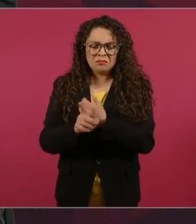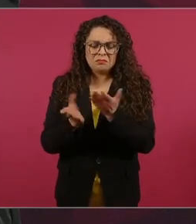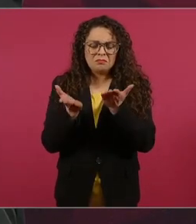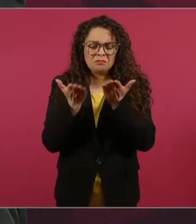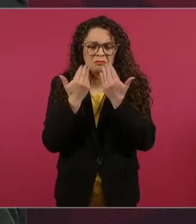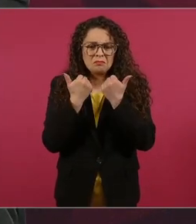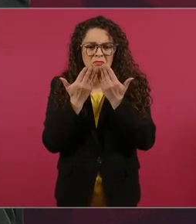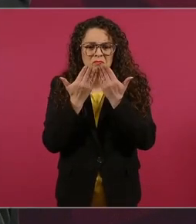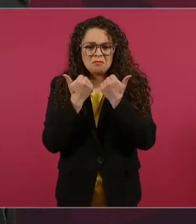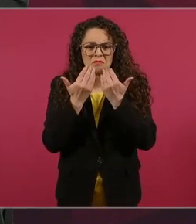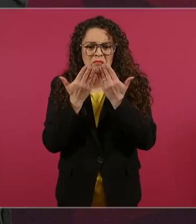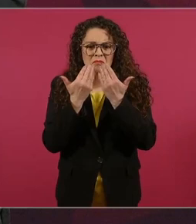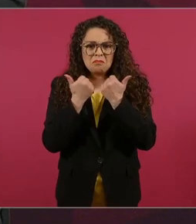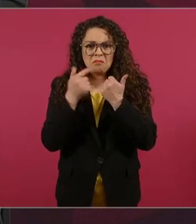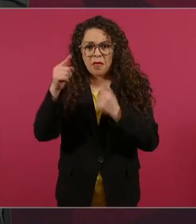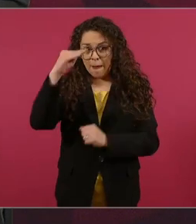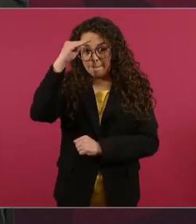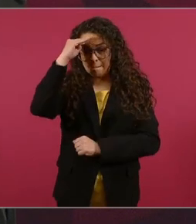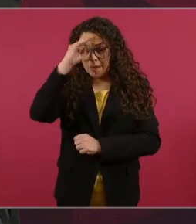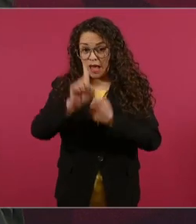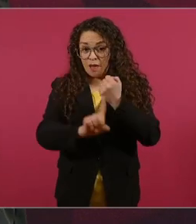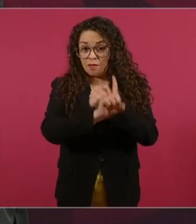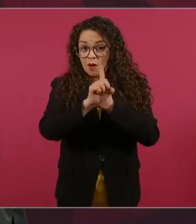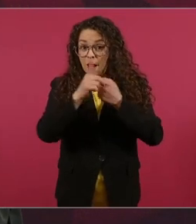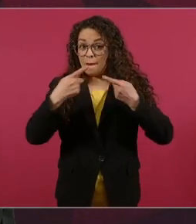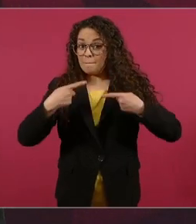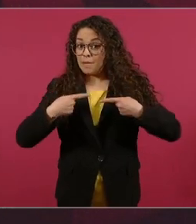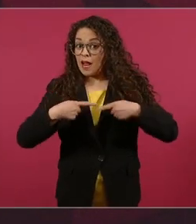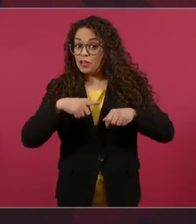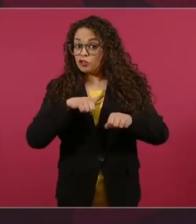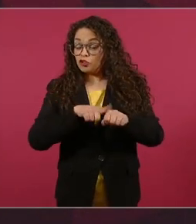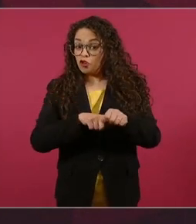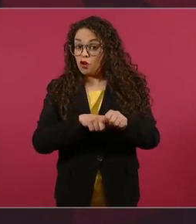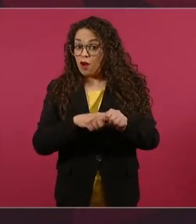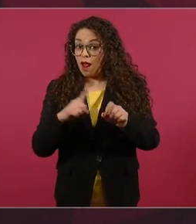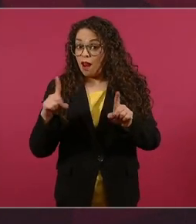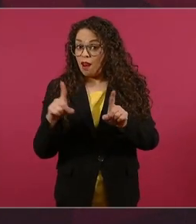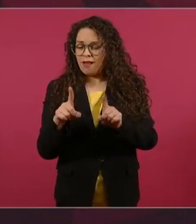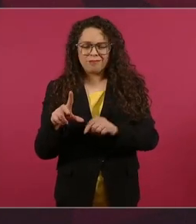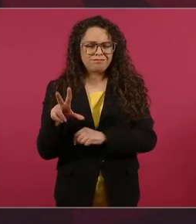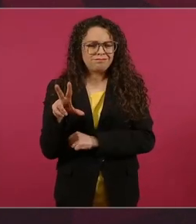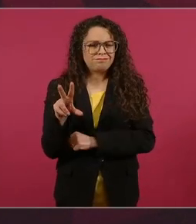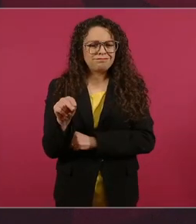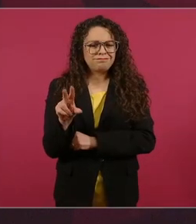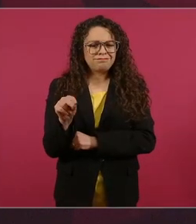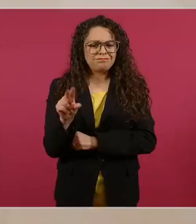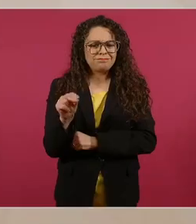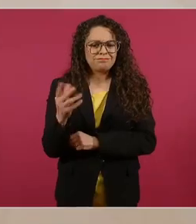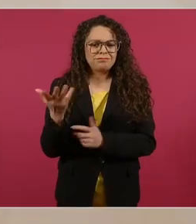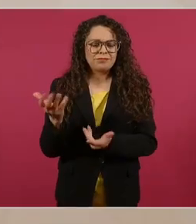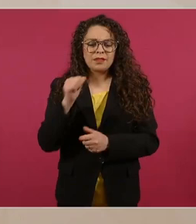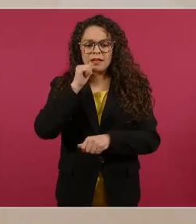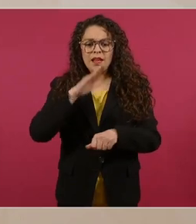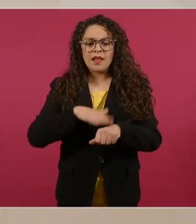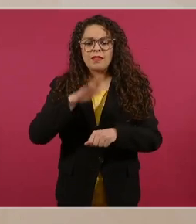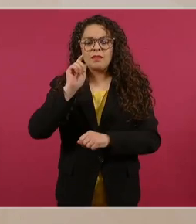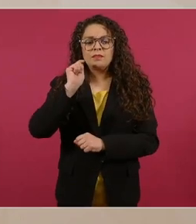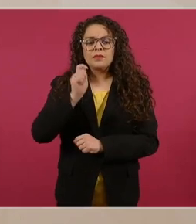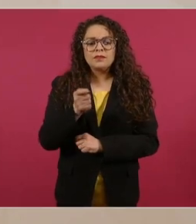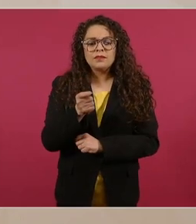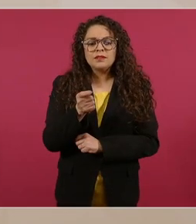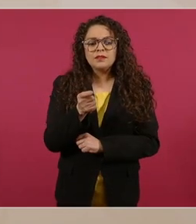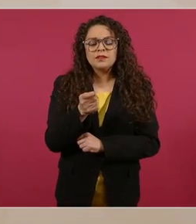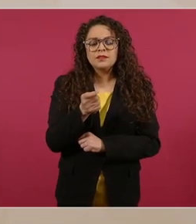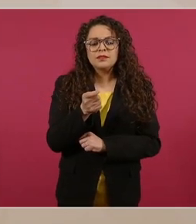Este no es un asunto personal, no tenemos nosotros diferencias